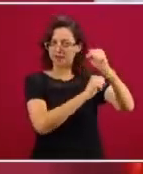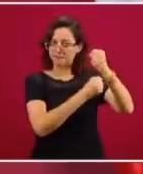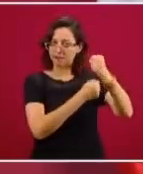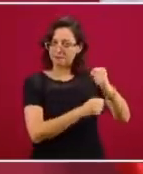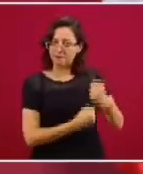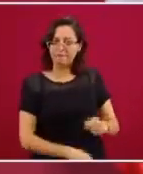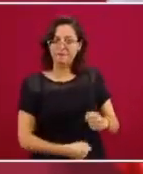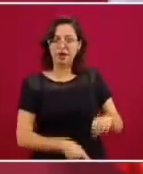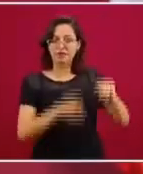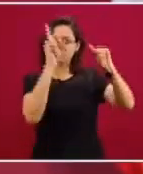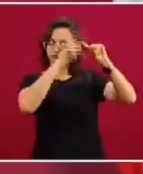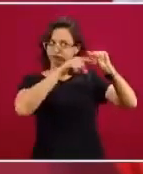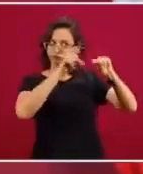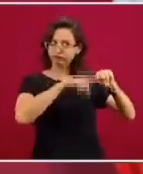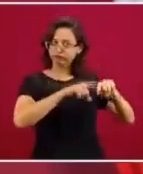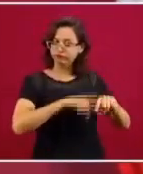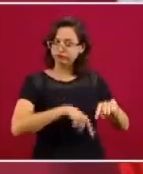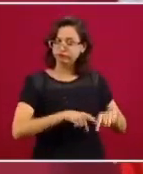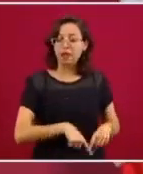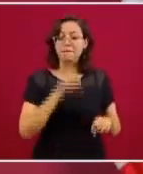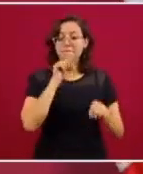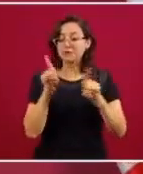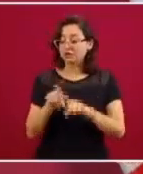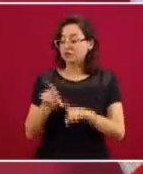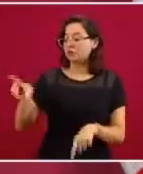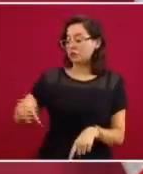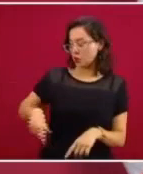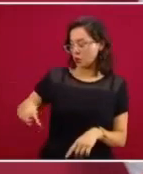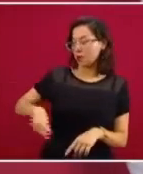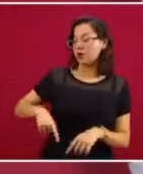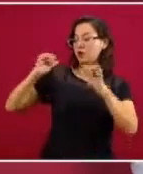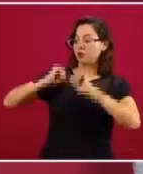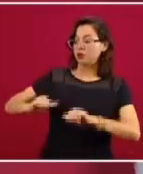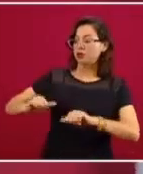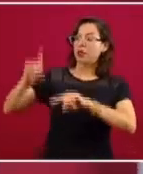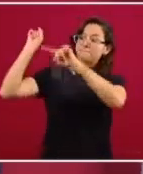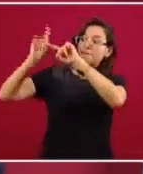gobiernos estatales, gobiernos municipales,